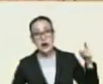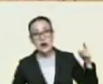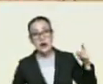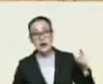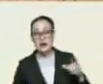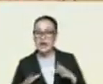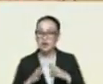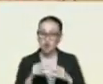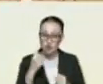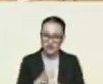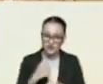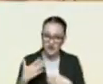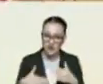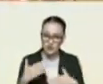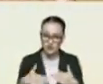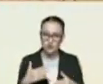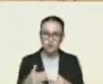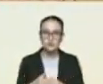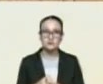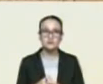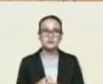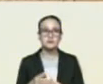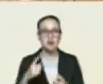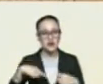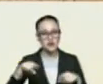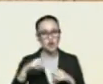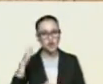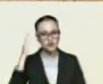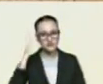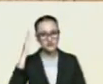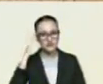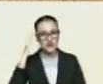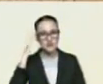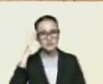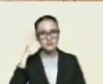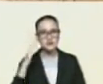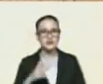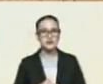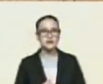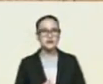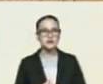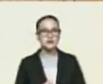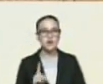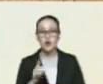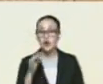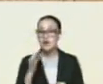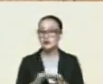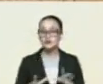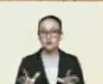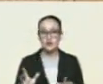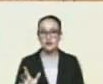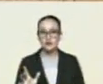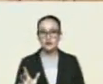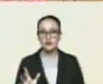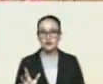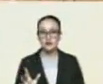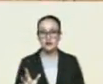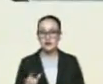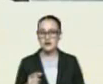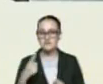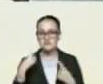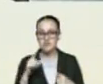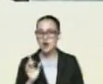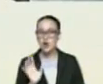de todo lo que se hace para que el país también conozca y ustedes también sepan que no es casualidad que esto está allí.